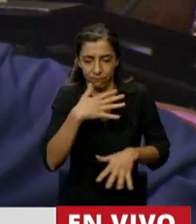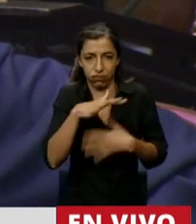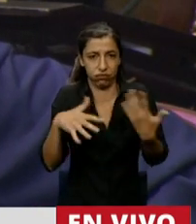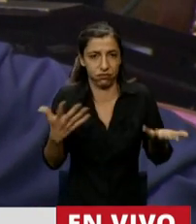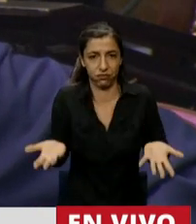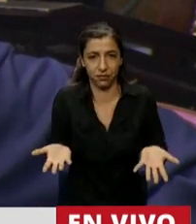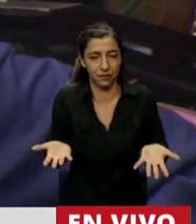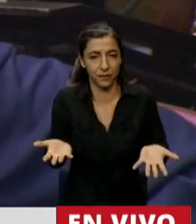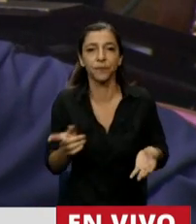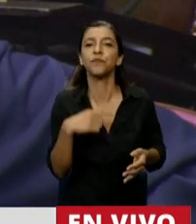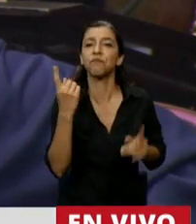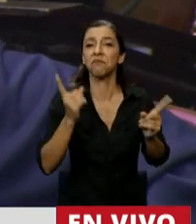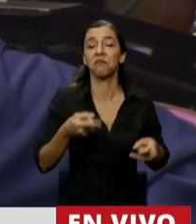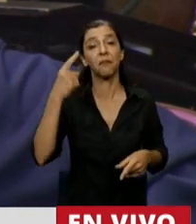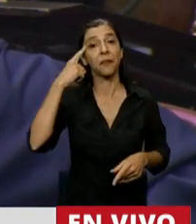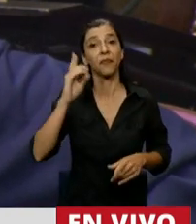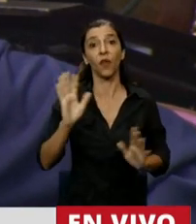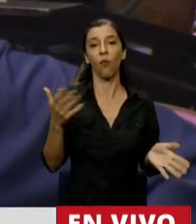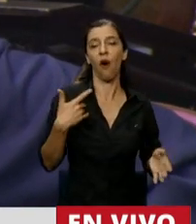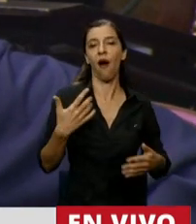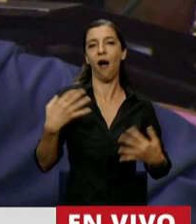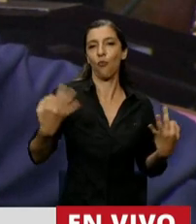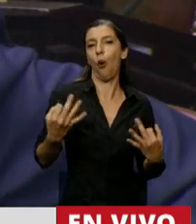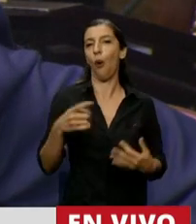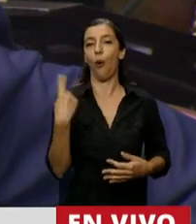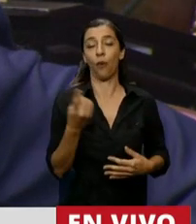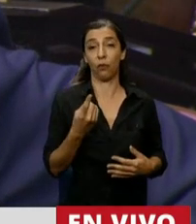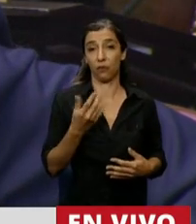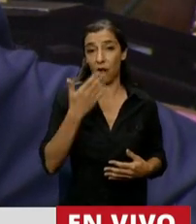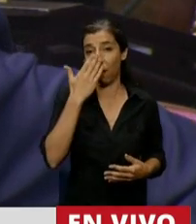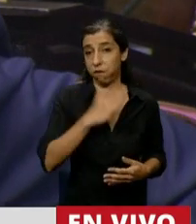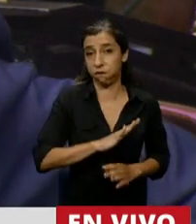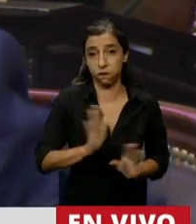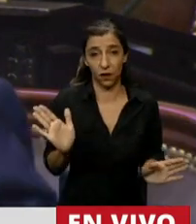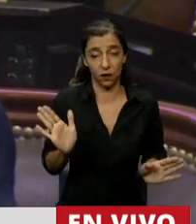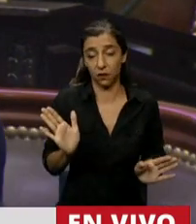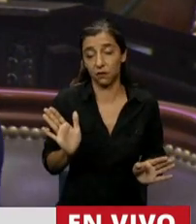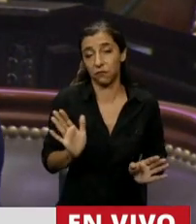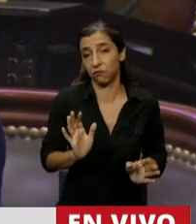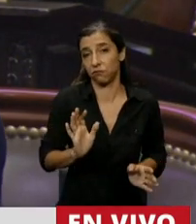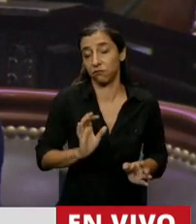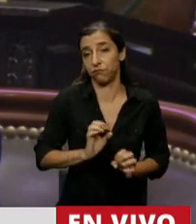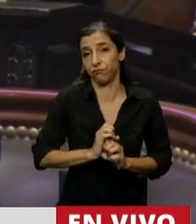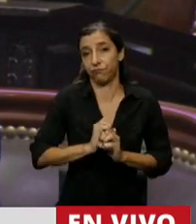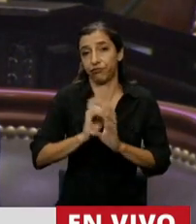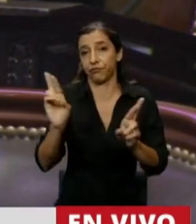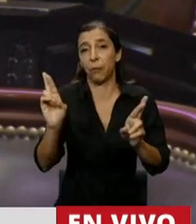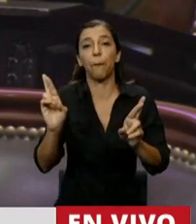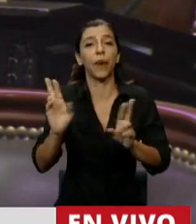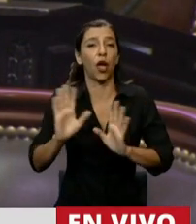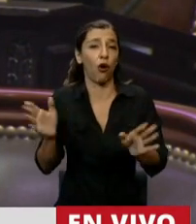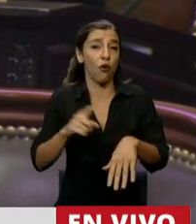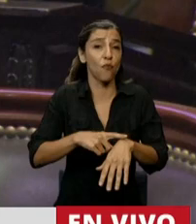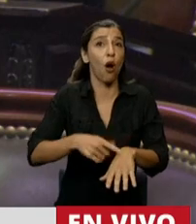También nos subimos a un podio inexistente y tuvimos el desatino de compararnos con otros